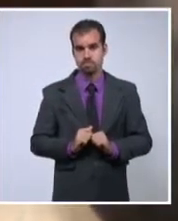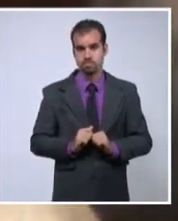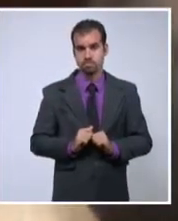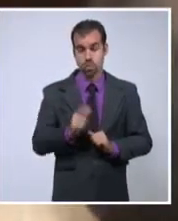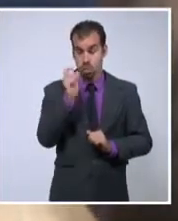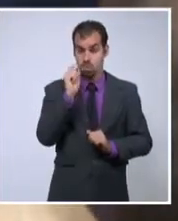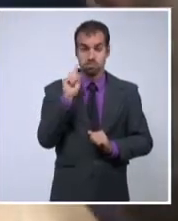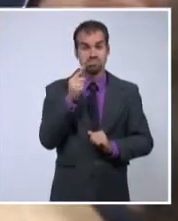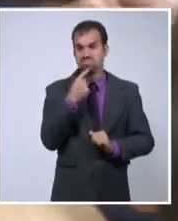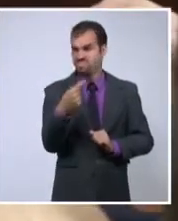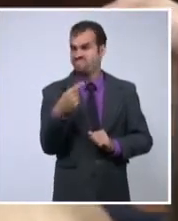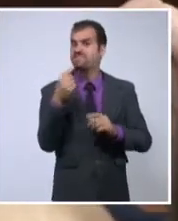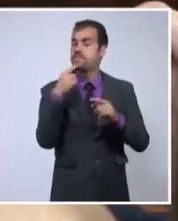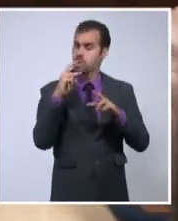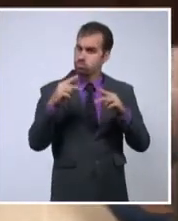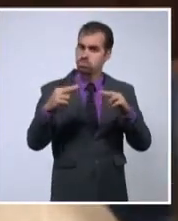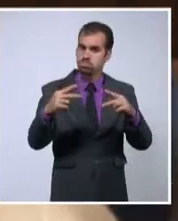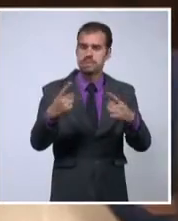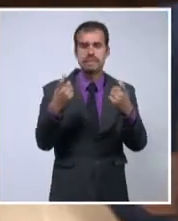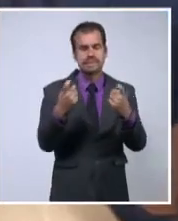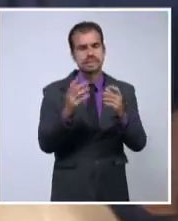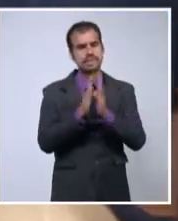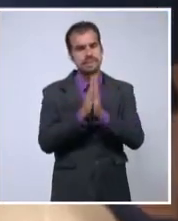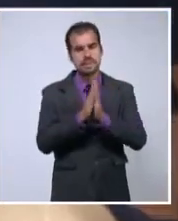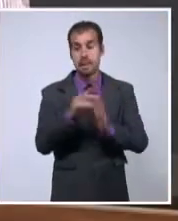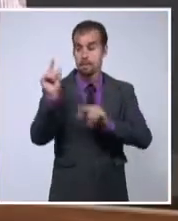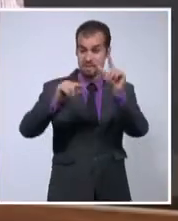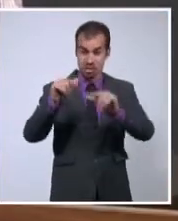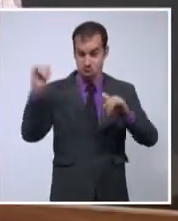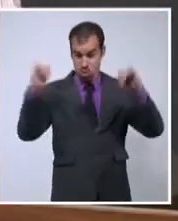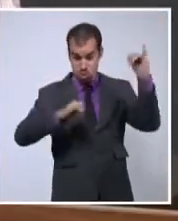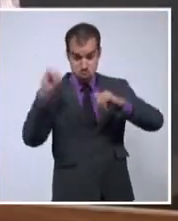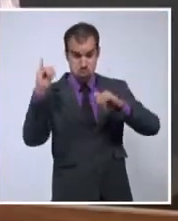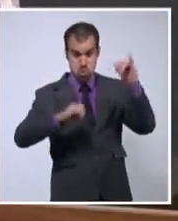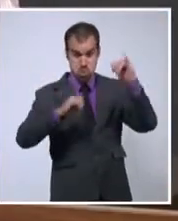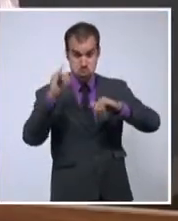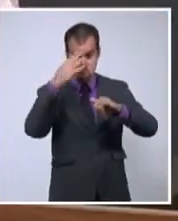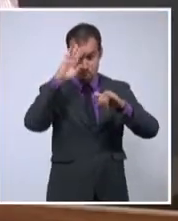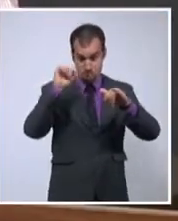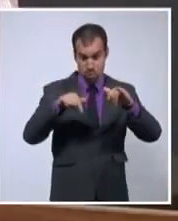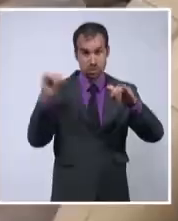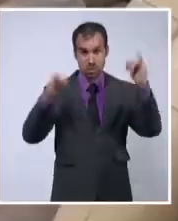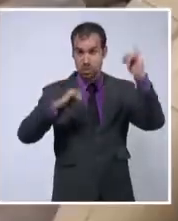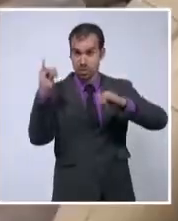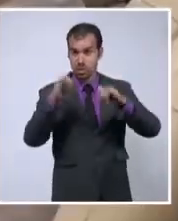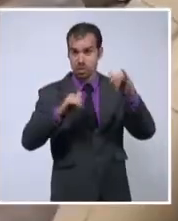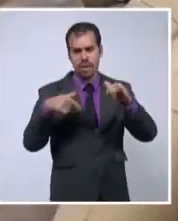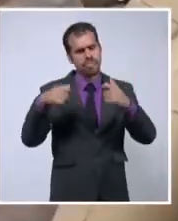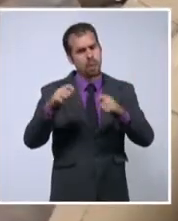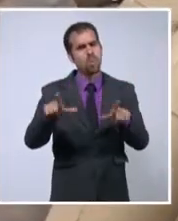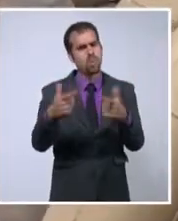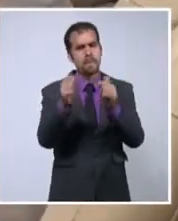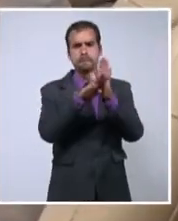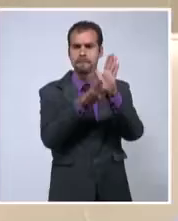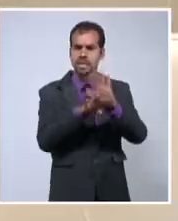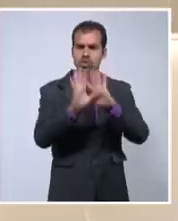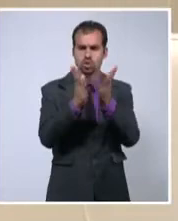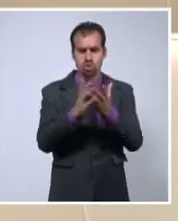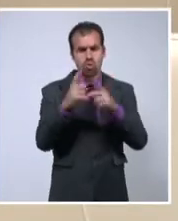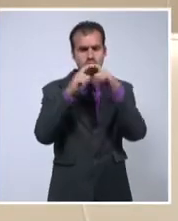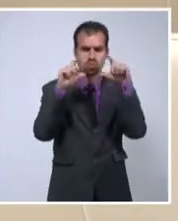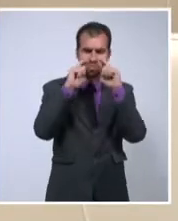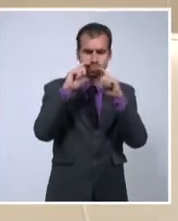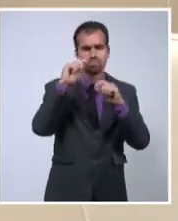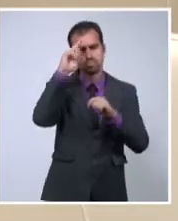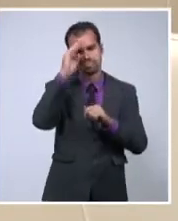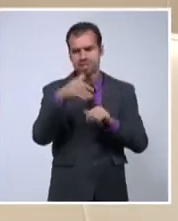insiste en la necesidad de que tanto los que llegan al país como los que lo reciben adopten las medidas sanitarias establecidas. Hay